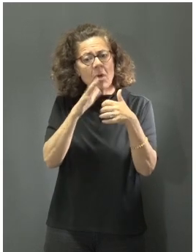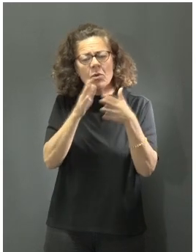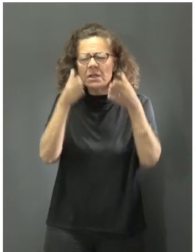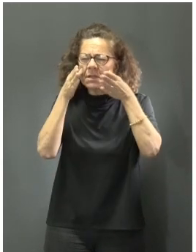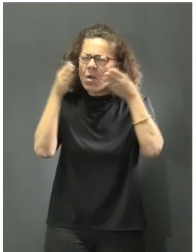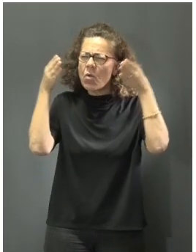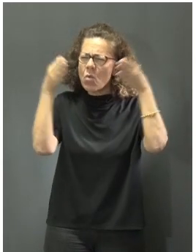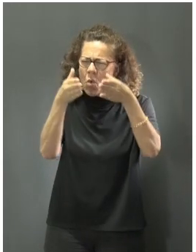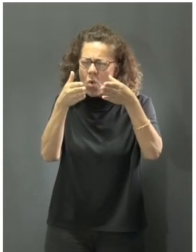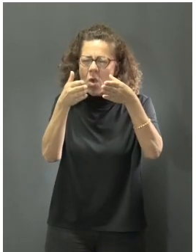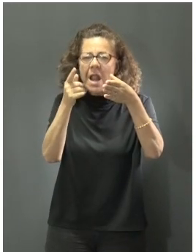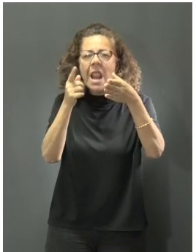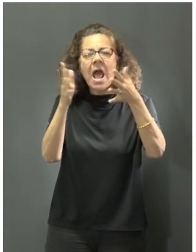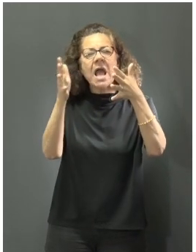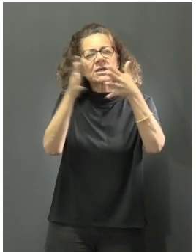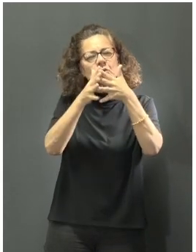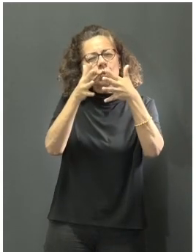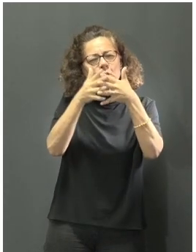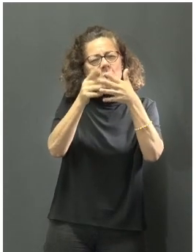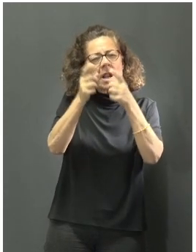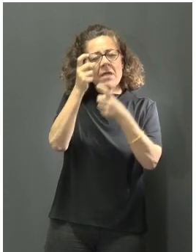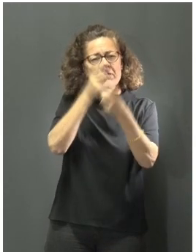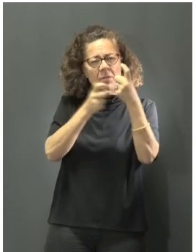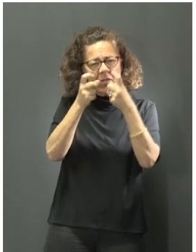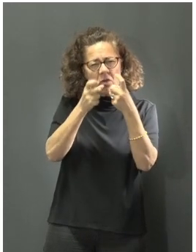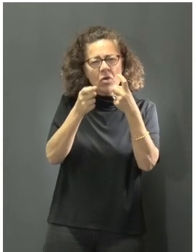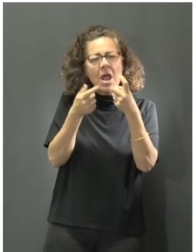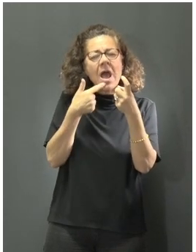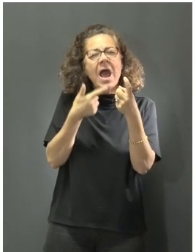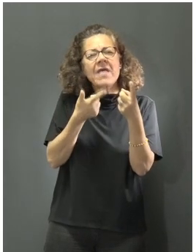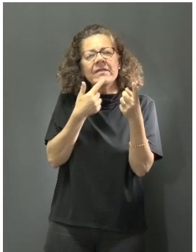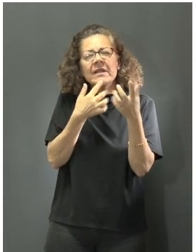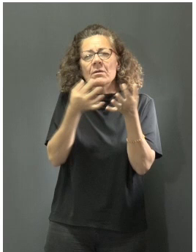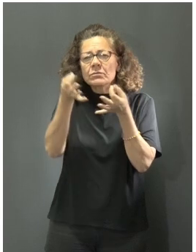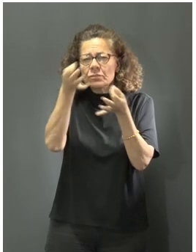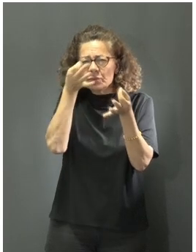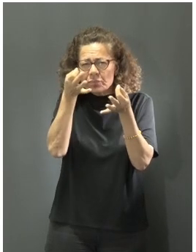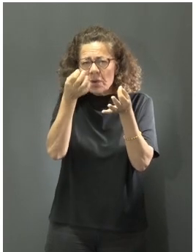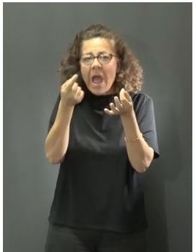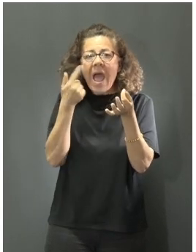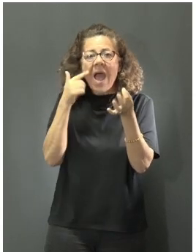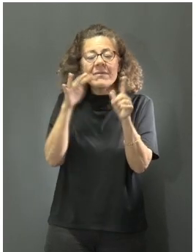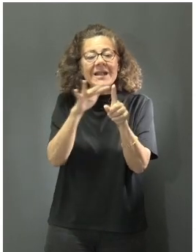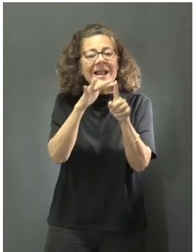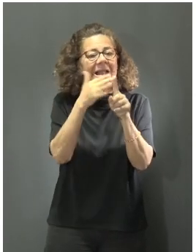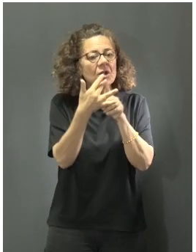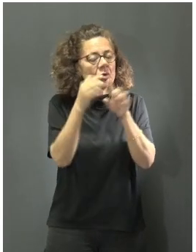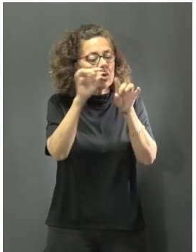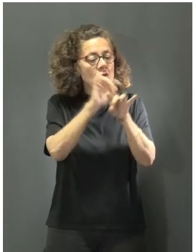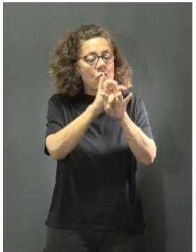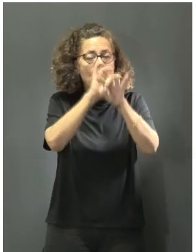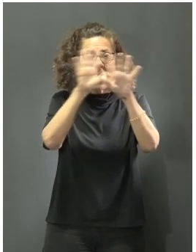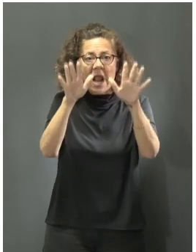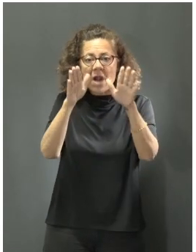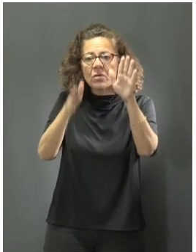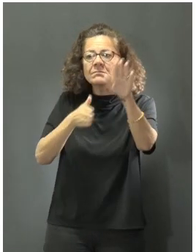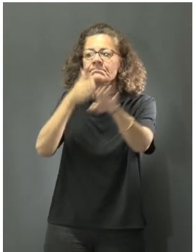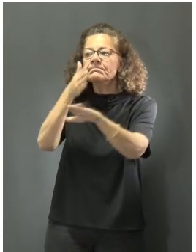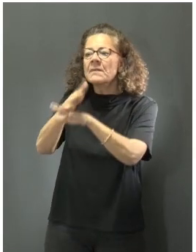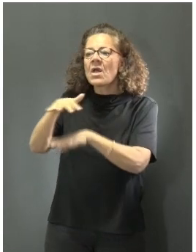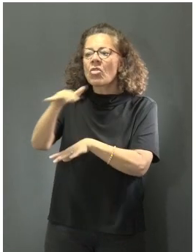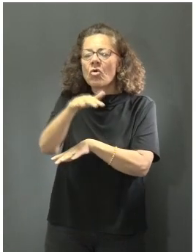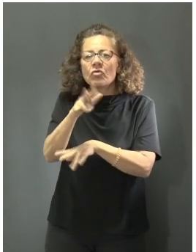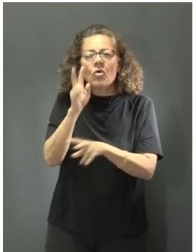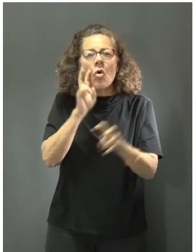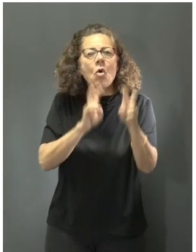a estructurar la información, a centrarse en lo más relevante, en organizar el entorno para que sea claro dónde te tienes que dirigir a